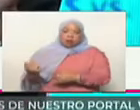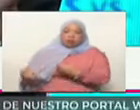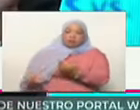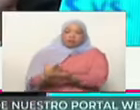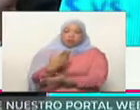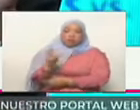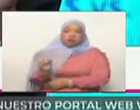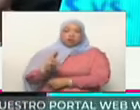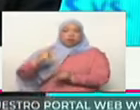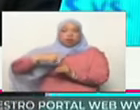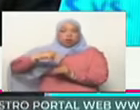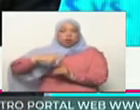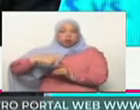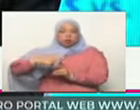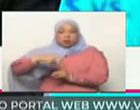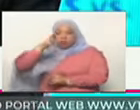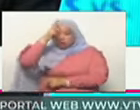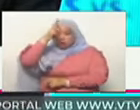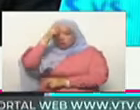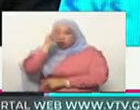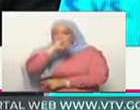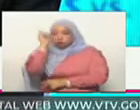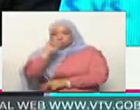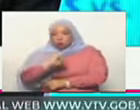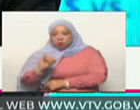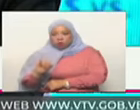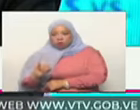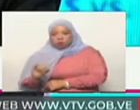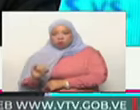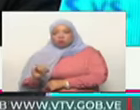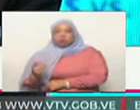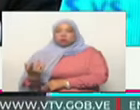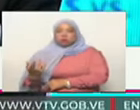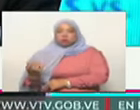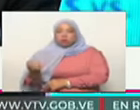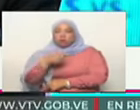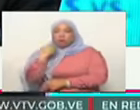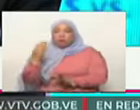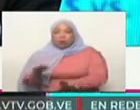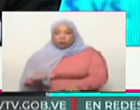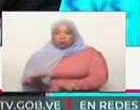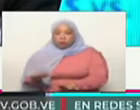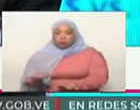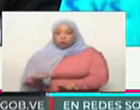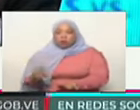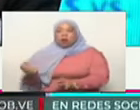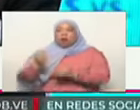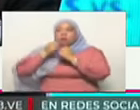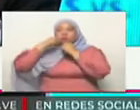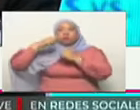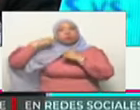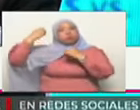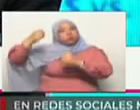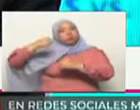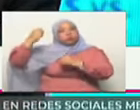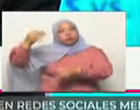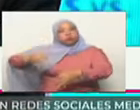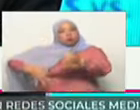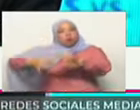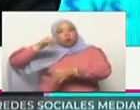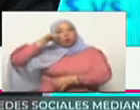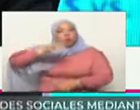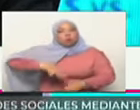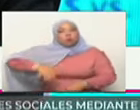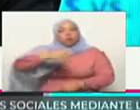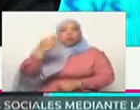el Táchira y por el occidente del país. El Iván Duque que masacró las protestas justas del pueblo